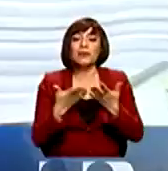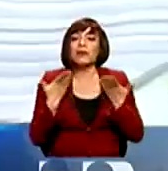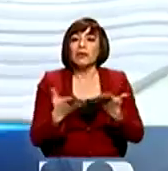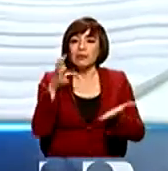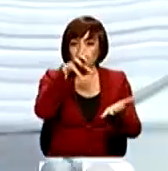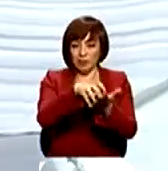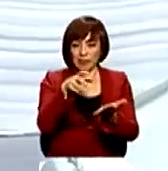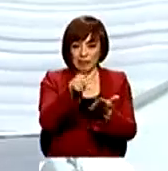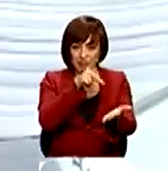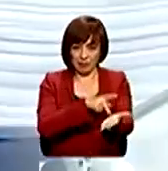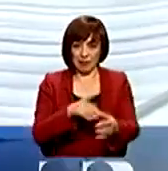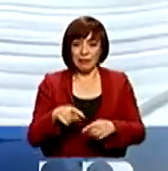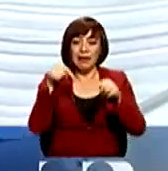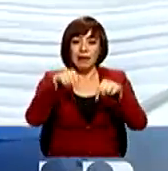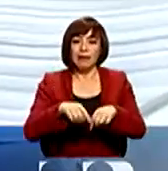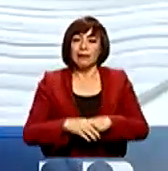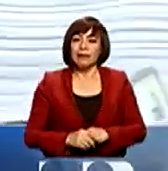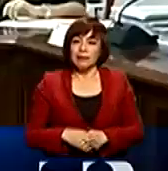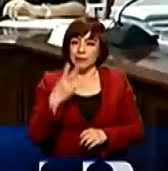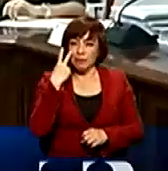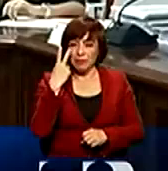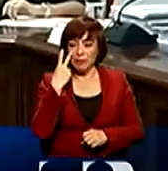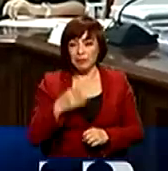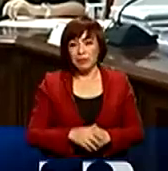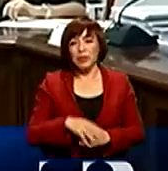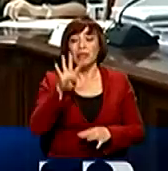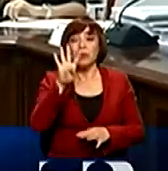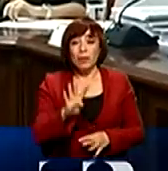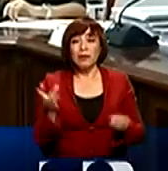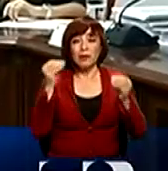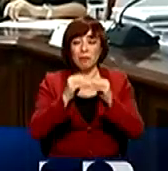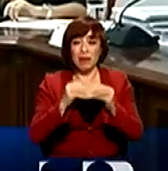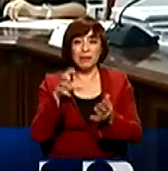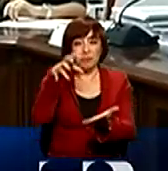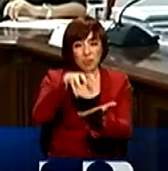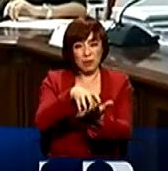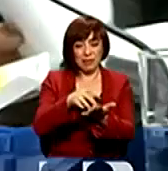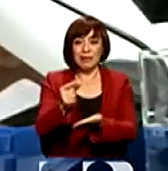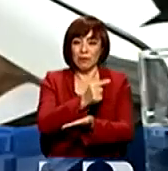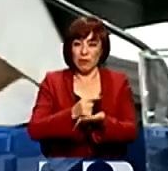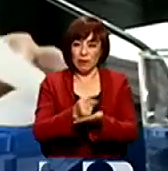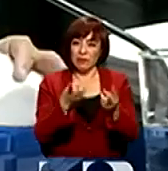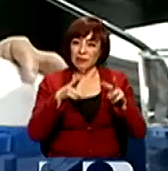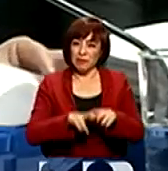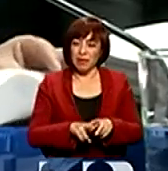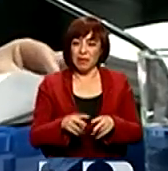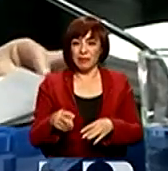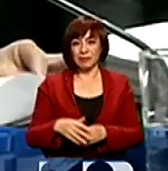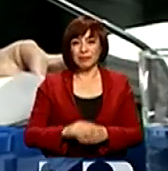los postulantes del Consejo Nacional Electoral, y cuatro adicionales en la provincia del Guayas, que por haber